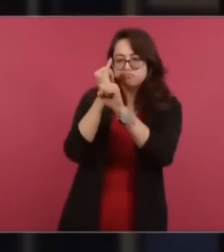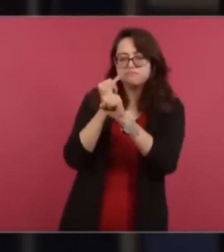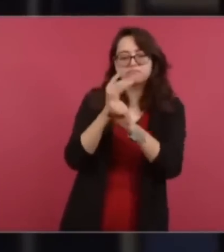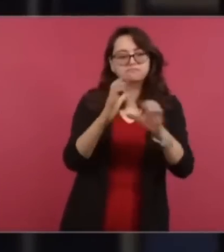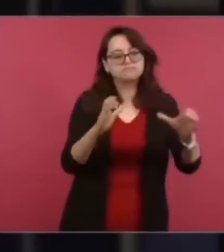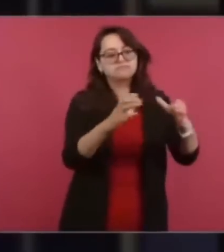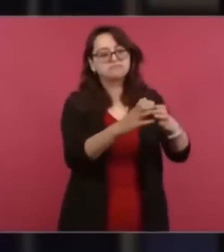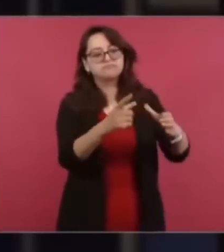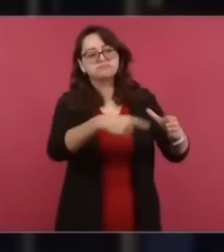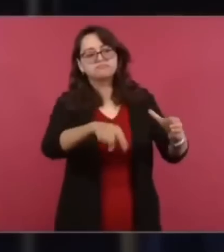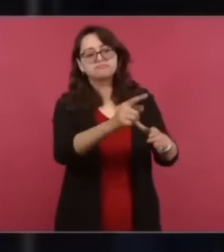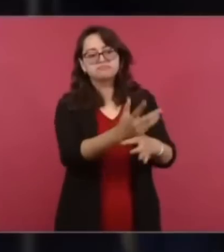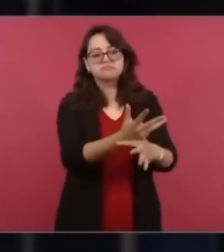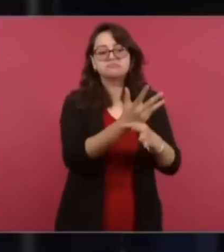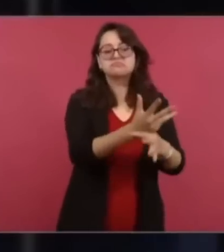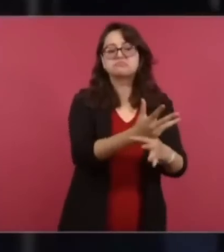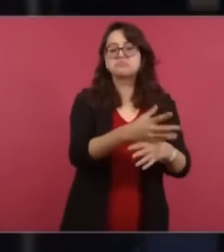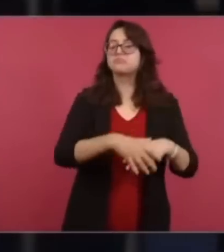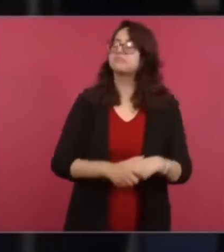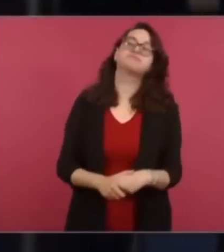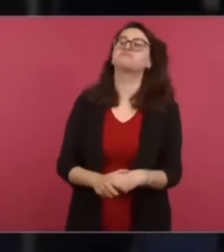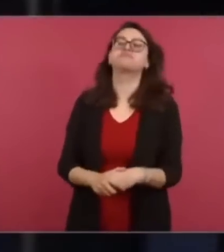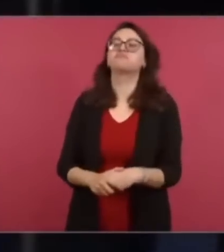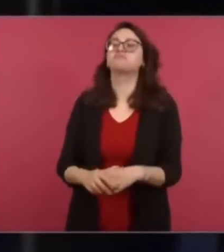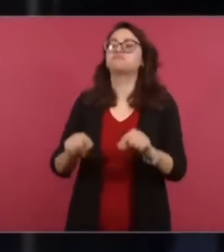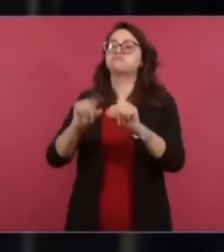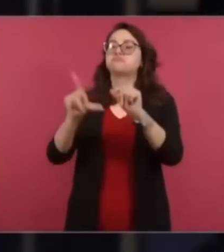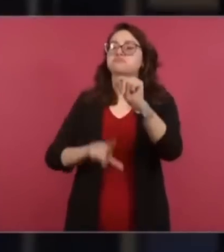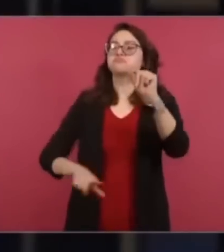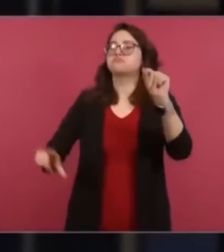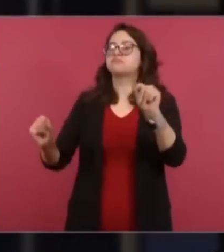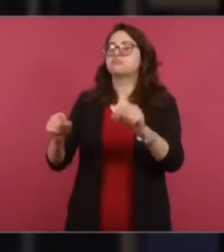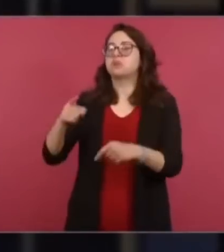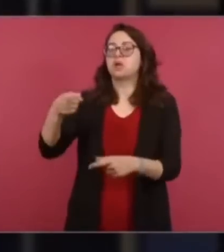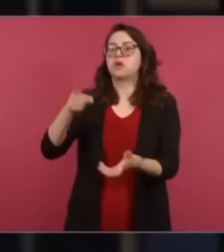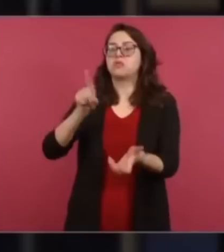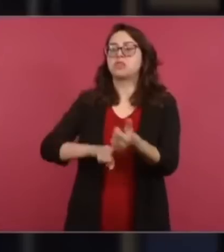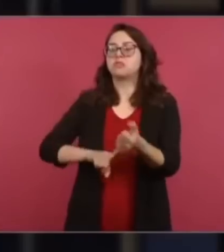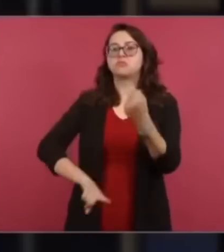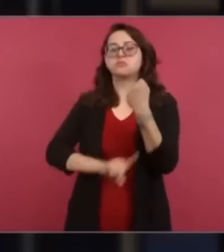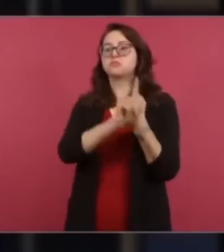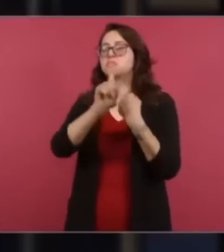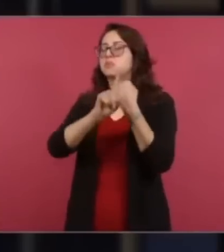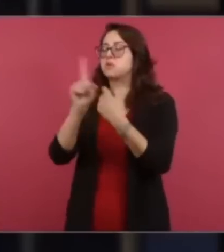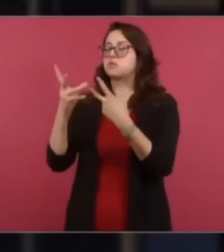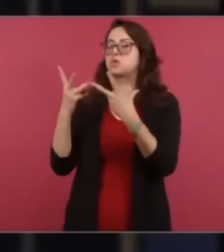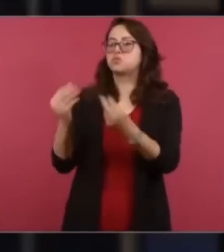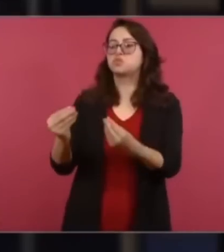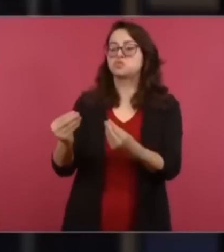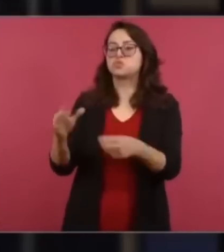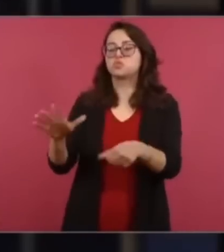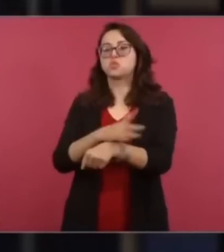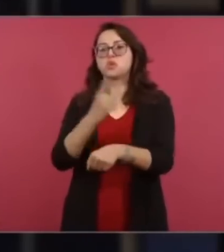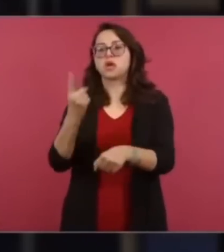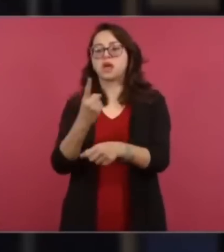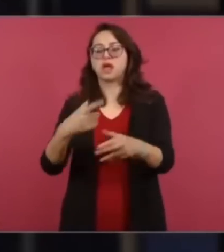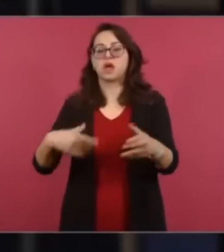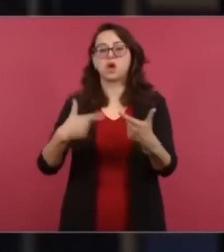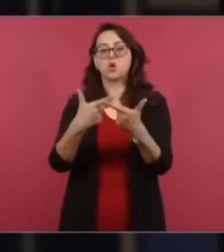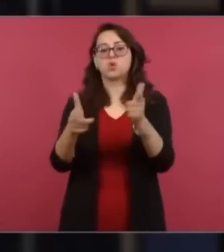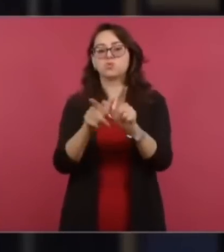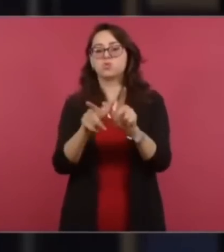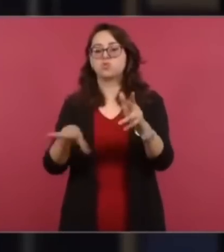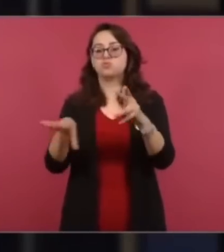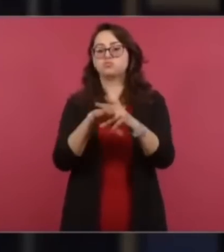profundas brechas sociales, que hay una clase media marginada y opositora que usted fraccionó y eliminó a la llamada